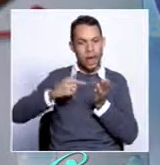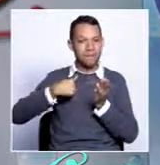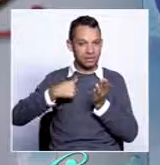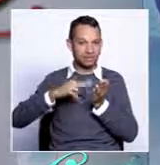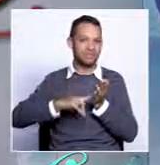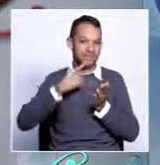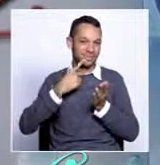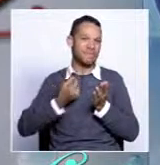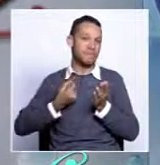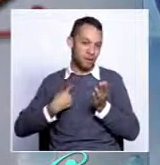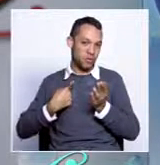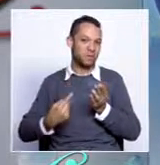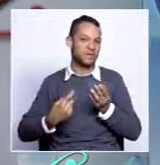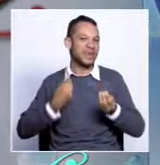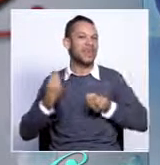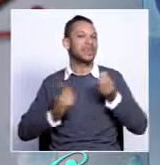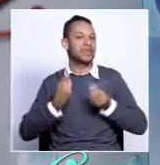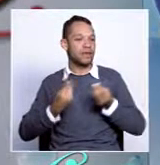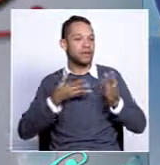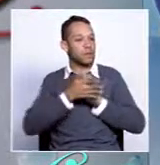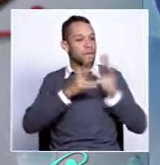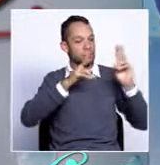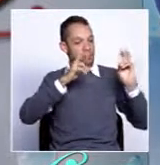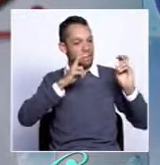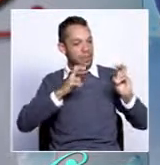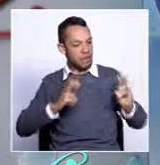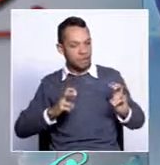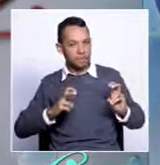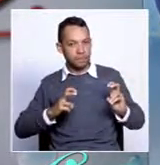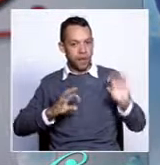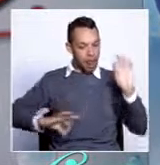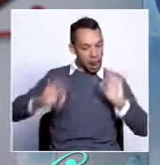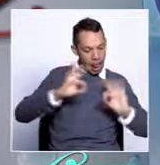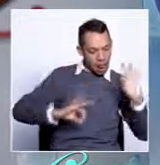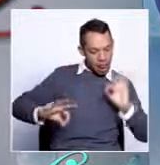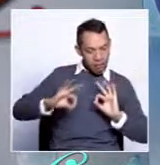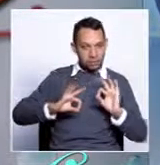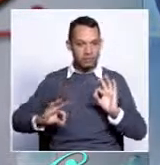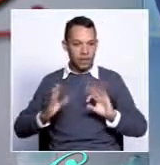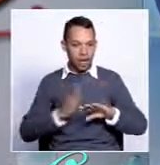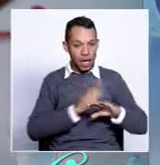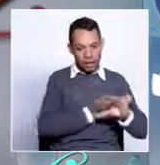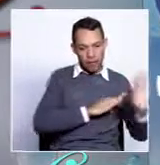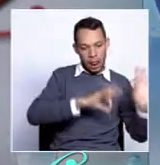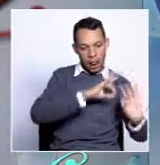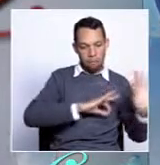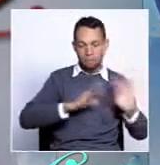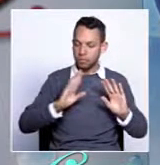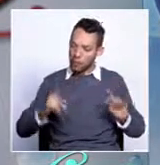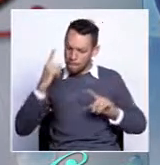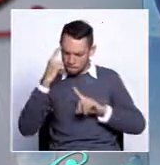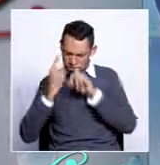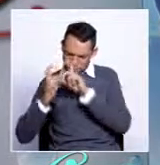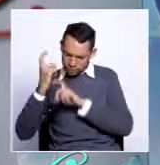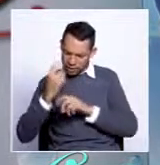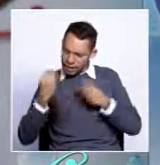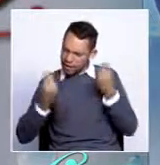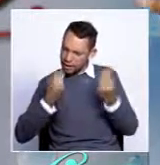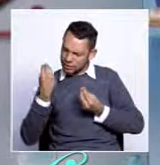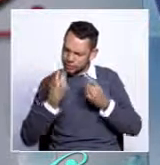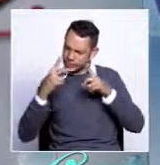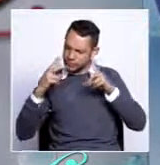de que quieren que hable yo realmente yo no preparo programas no es algo en mi consulta y trato de